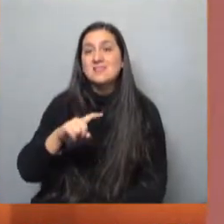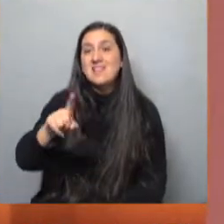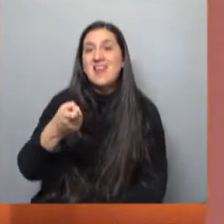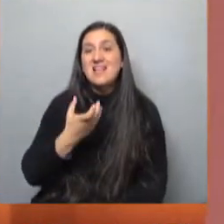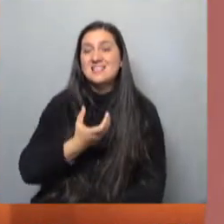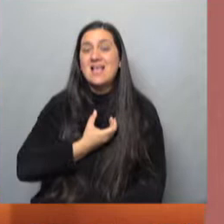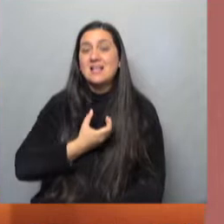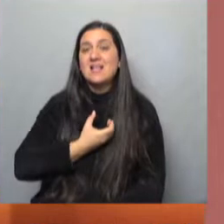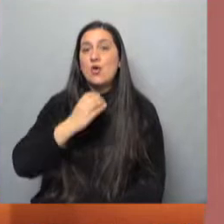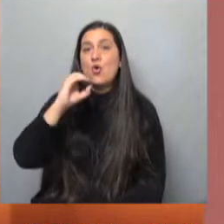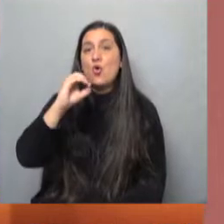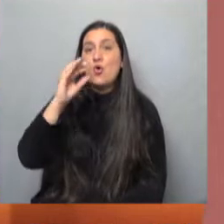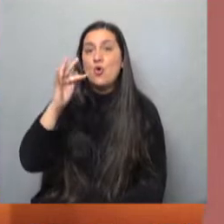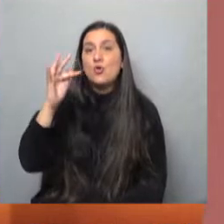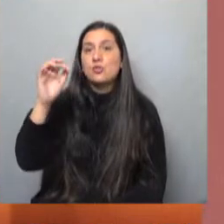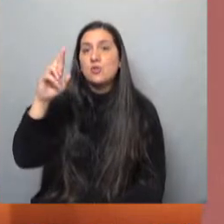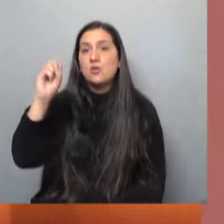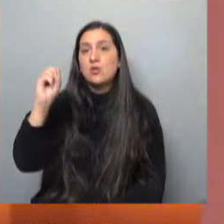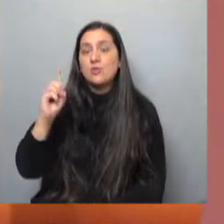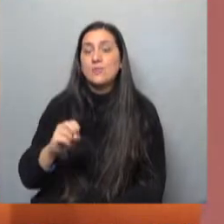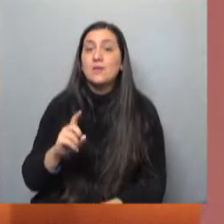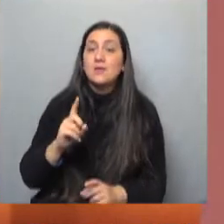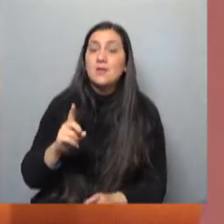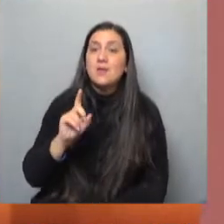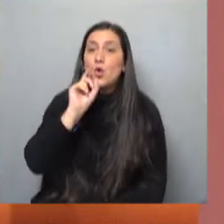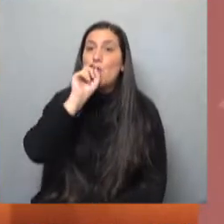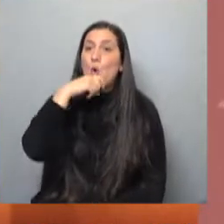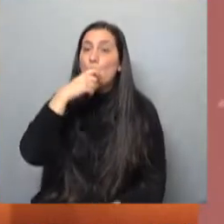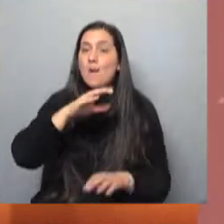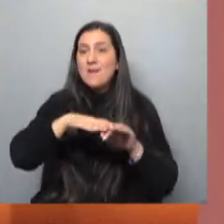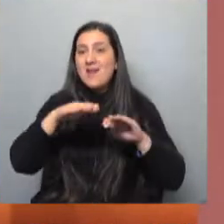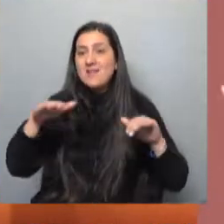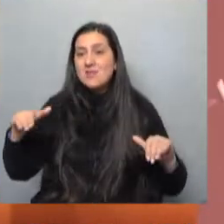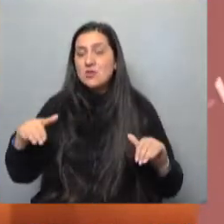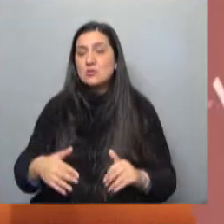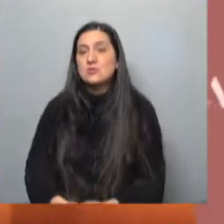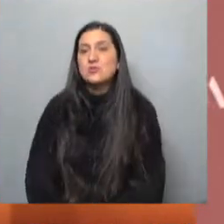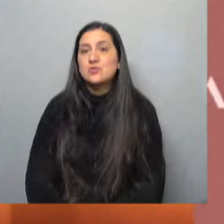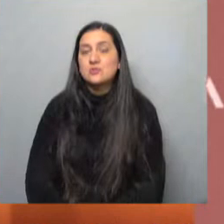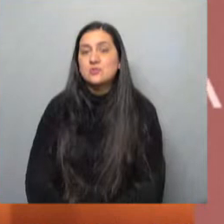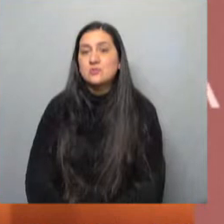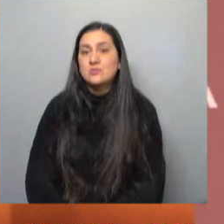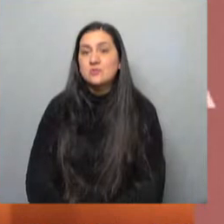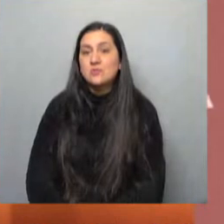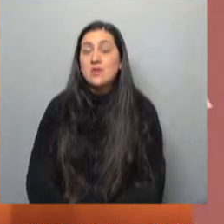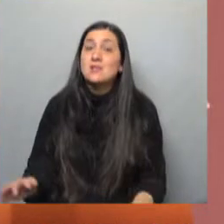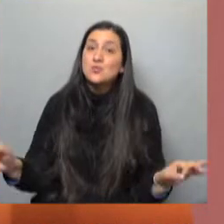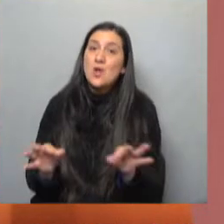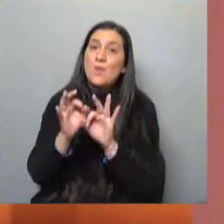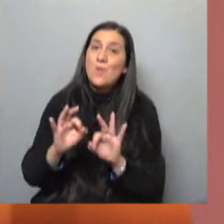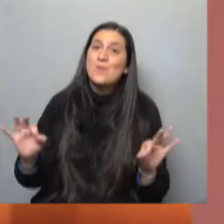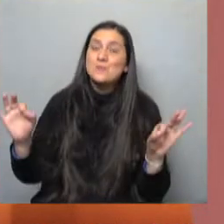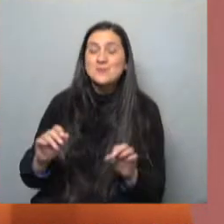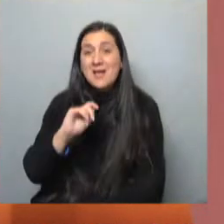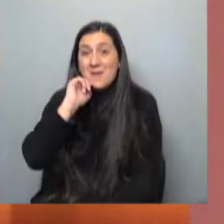alcalde Otero también iba a estar cocoa para niños que es este una música muy